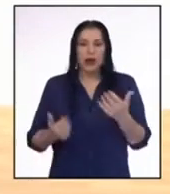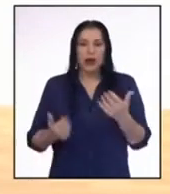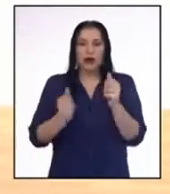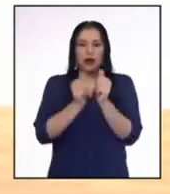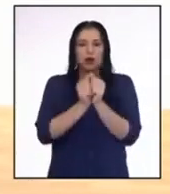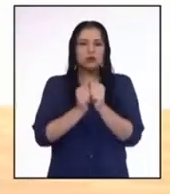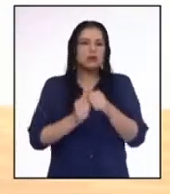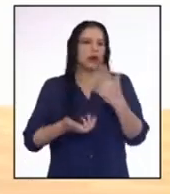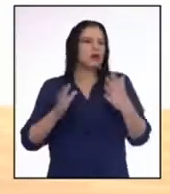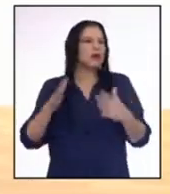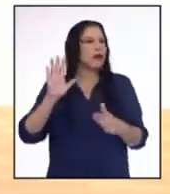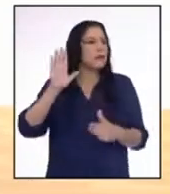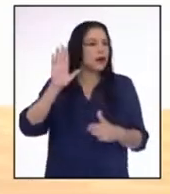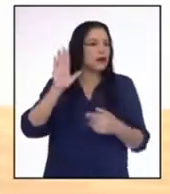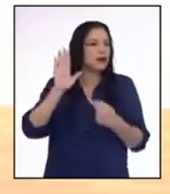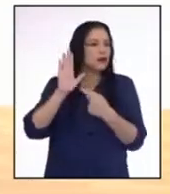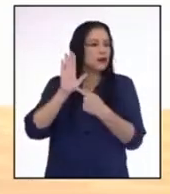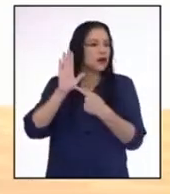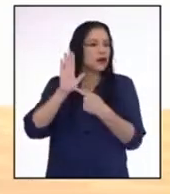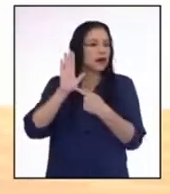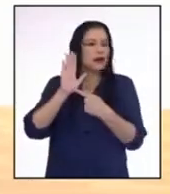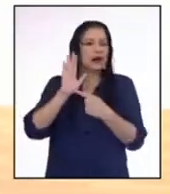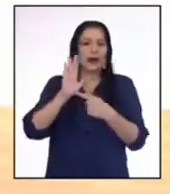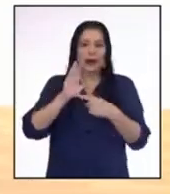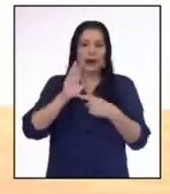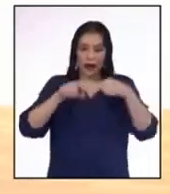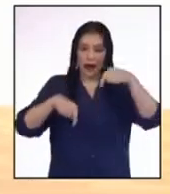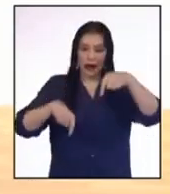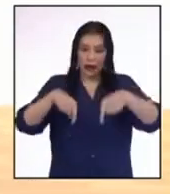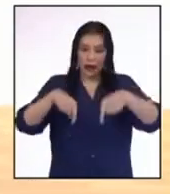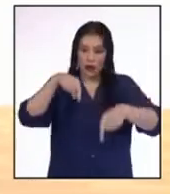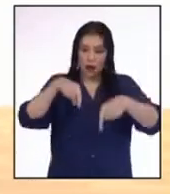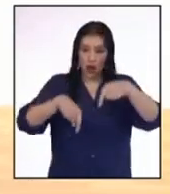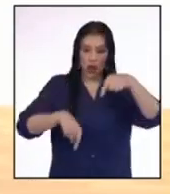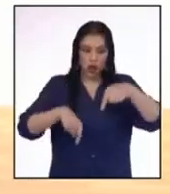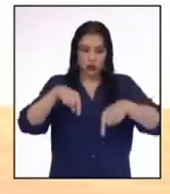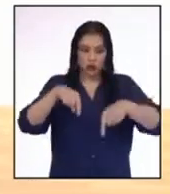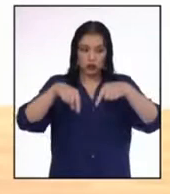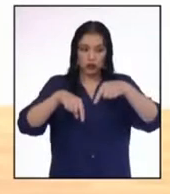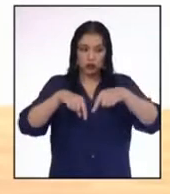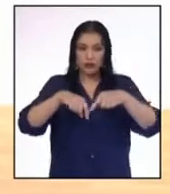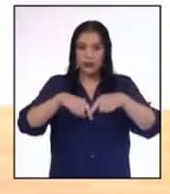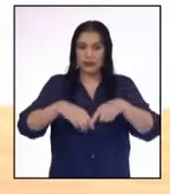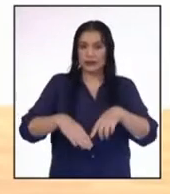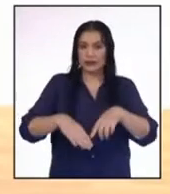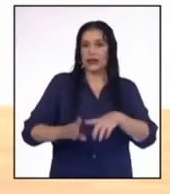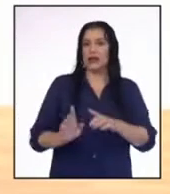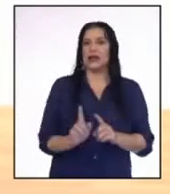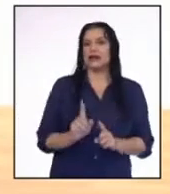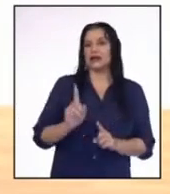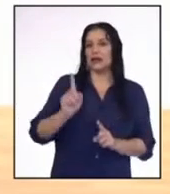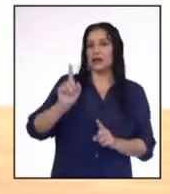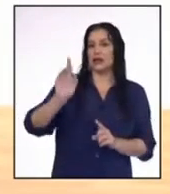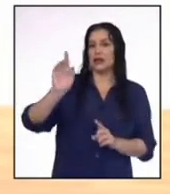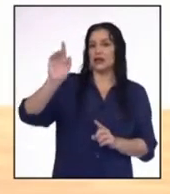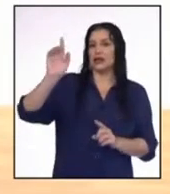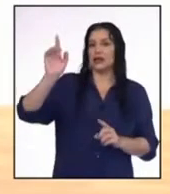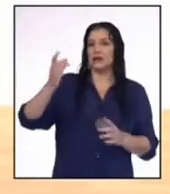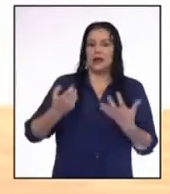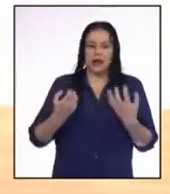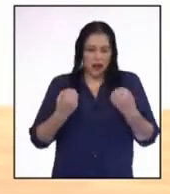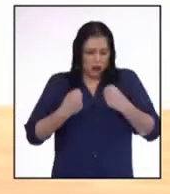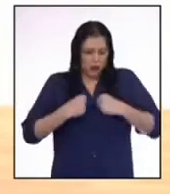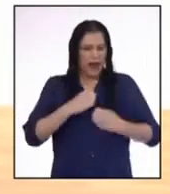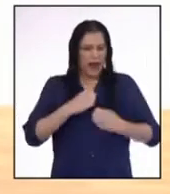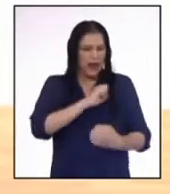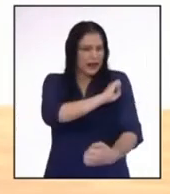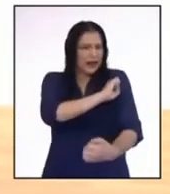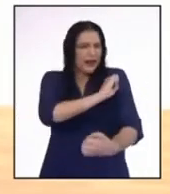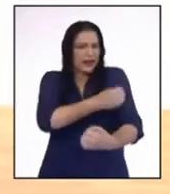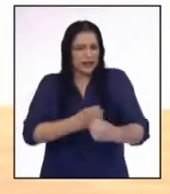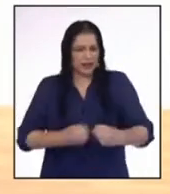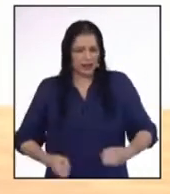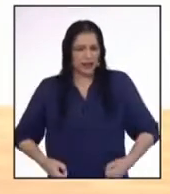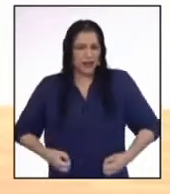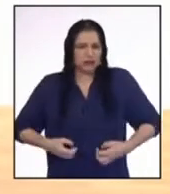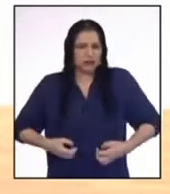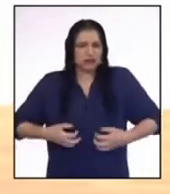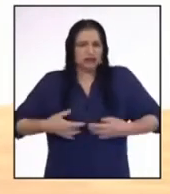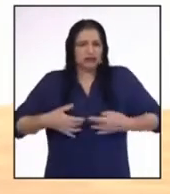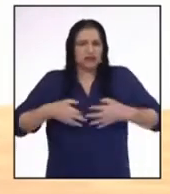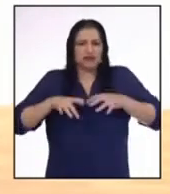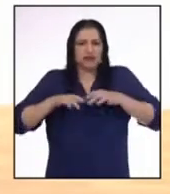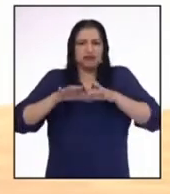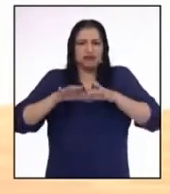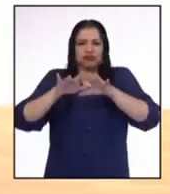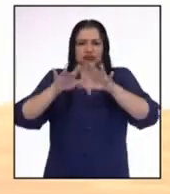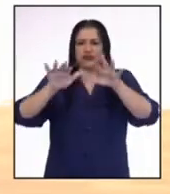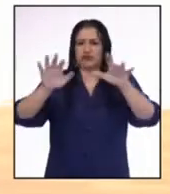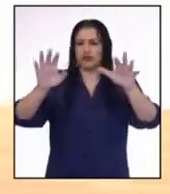Acompañando esta mano a nuestros pies, hacemos torsión, irradiando toda nuestra buena energía a toda la casa.